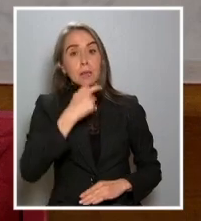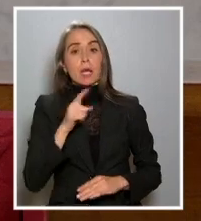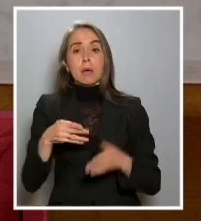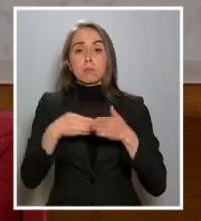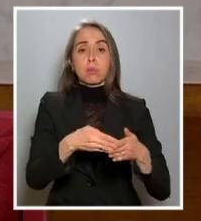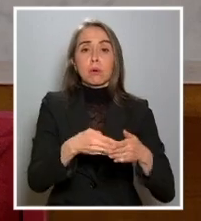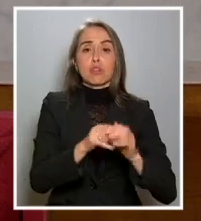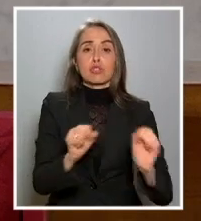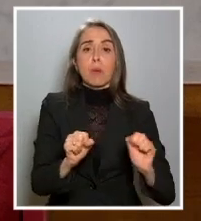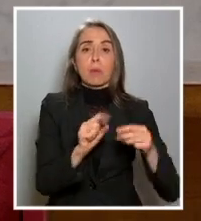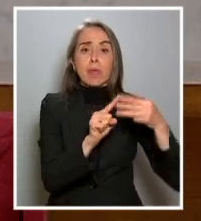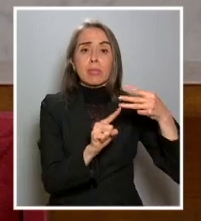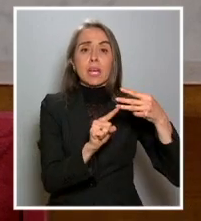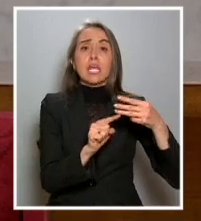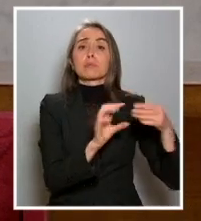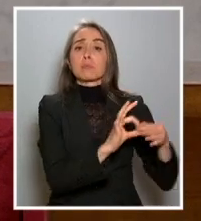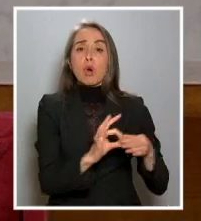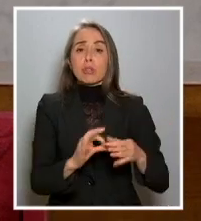aborto en estas 3 causales,